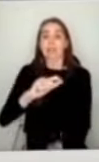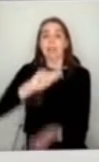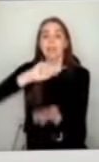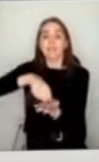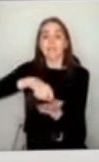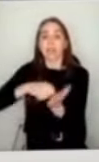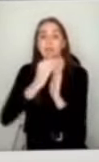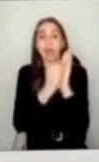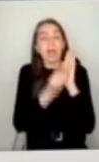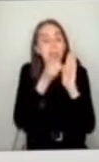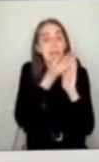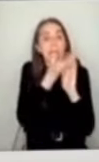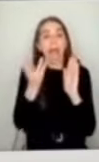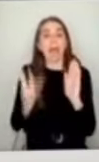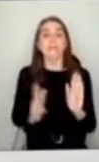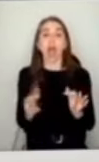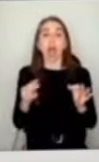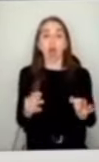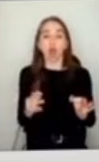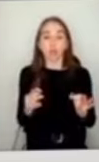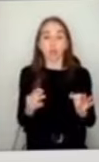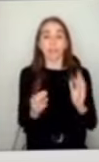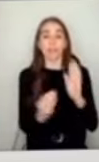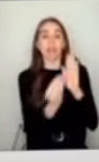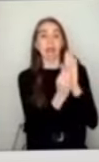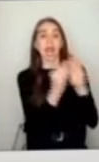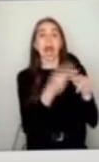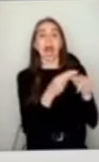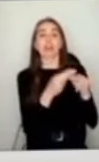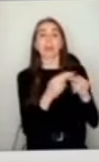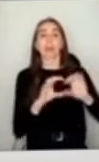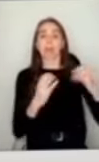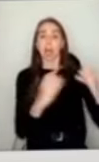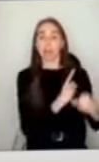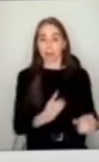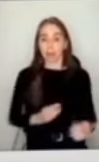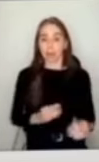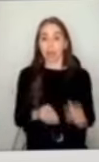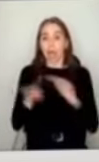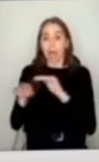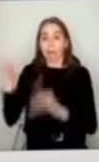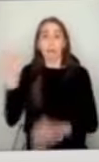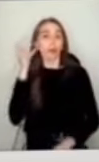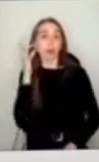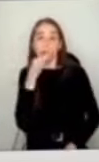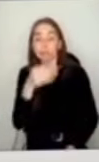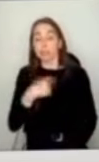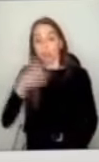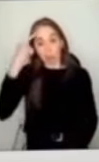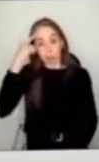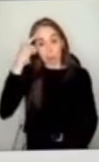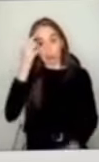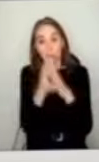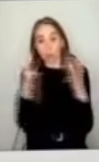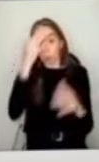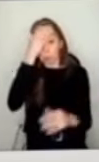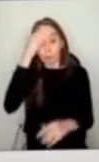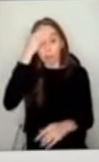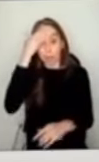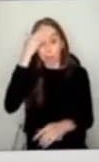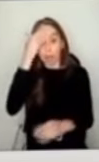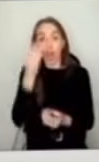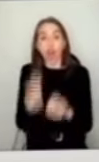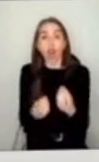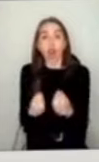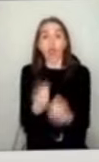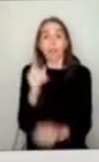oficiales que se dirijan a nombre de la Cámara. En ese contexto, y respaldando lo que usted ha dicho, a mí me parece muy preocupante, presidenta, que con lo que aconteció en Venezuela, con